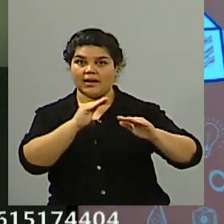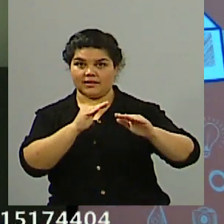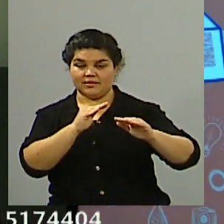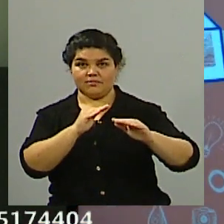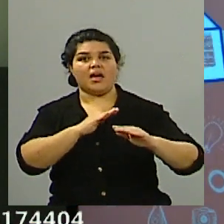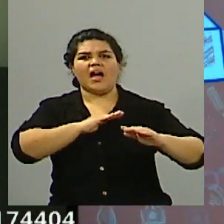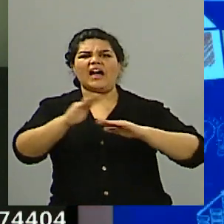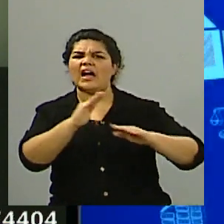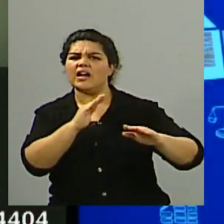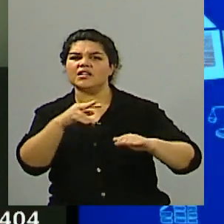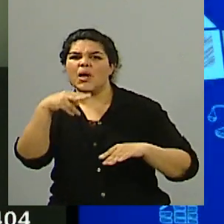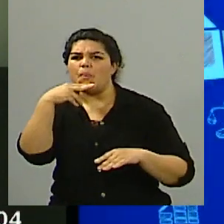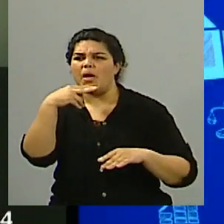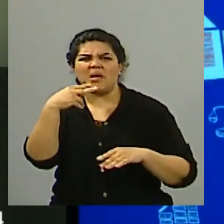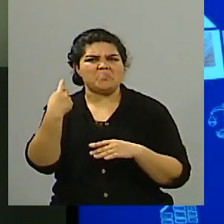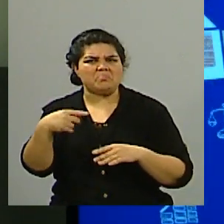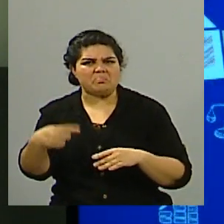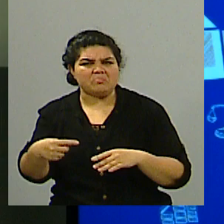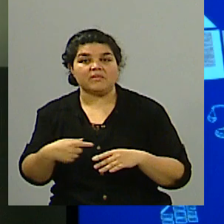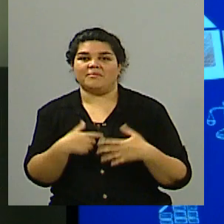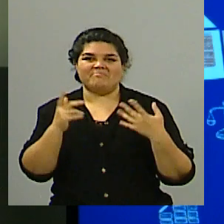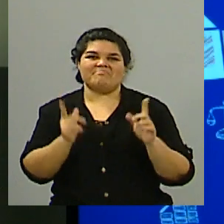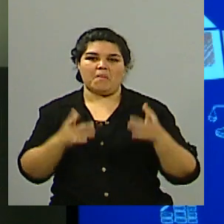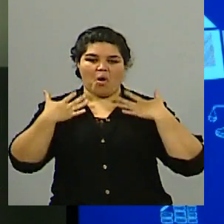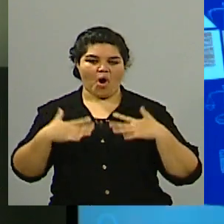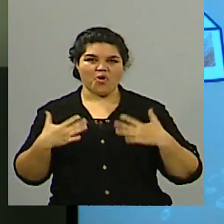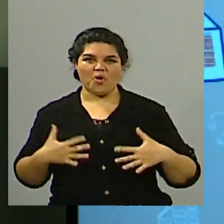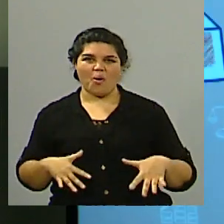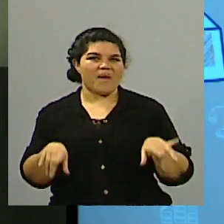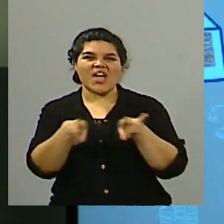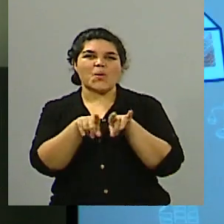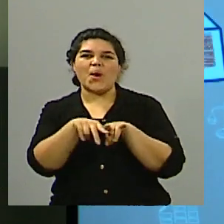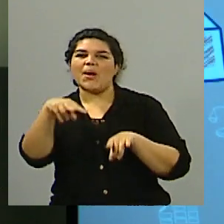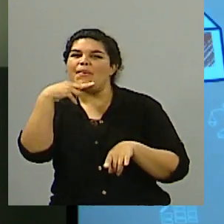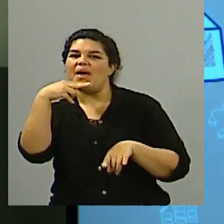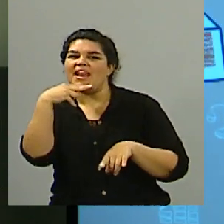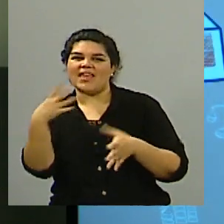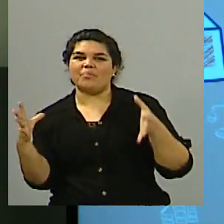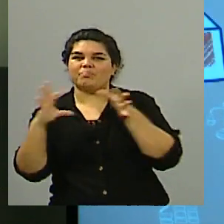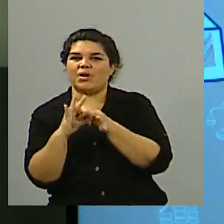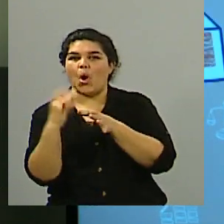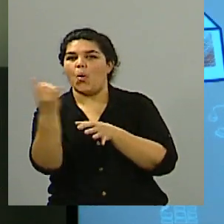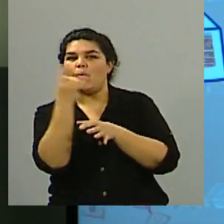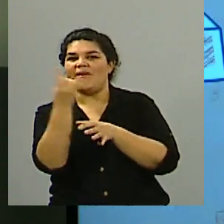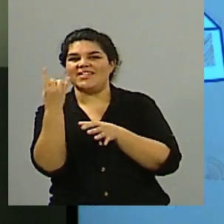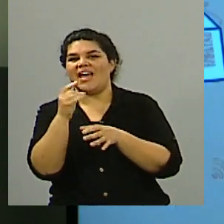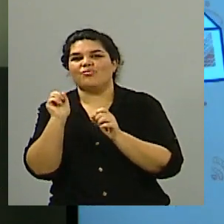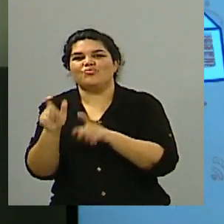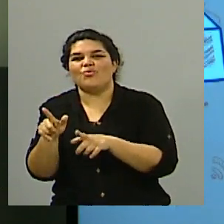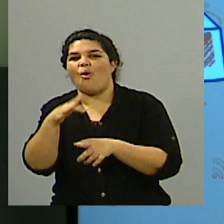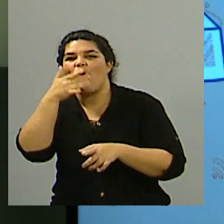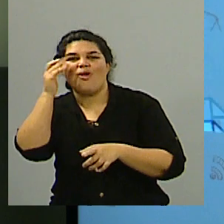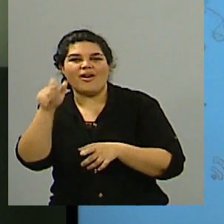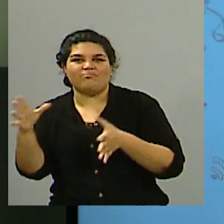así se lo denomina por llevar los colores de la Universidad Nacional de Cuyo y por supuesto por la mención que tiene